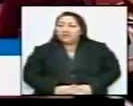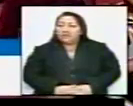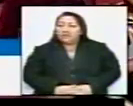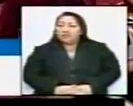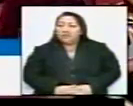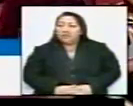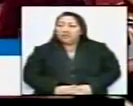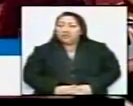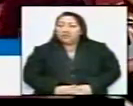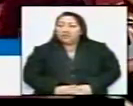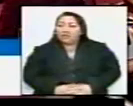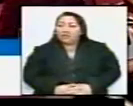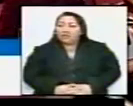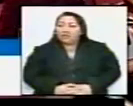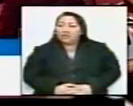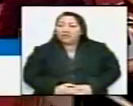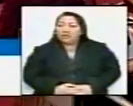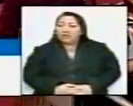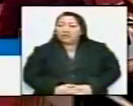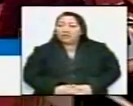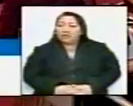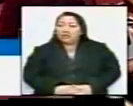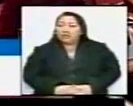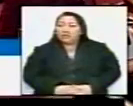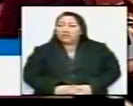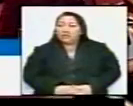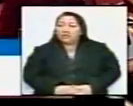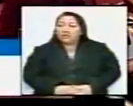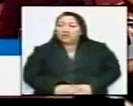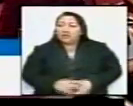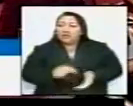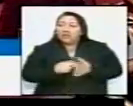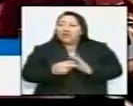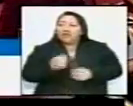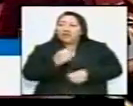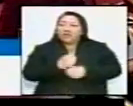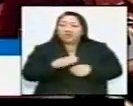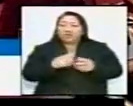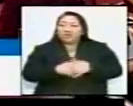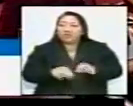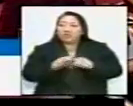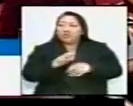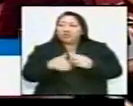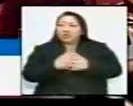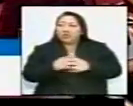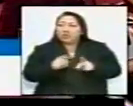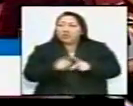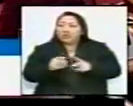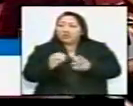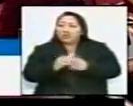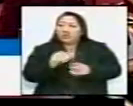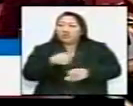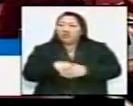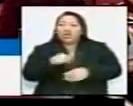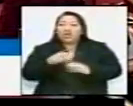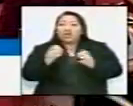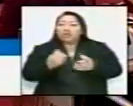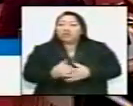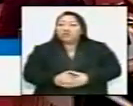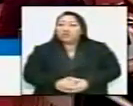los plazos de la elección. Sin embargo, él ha señalado que primero va a esperar lo que votemos aquí en el